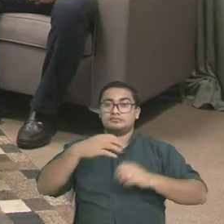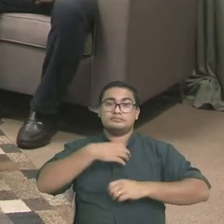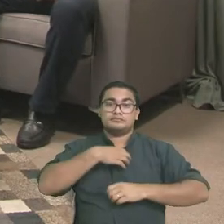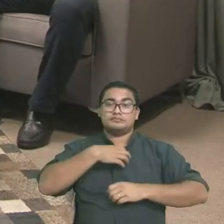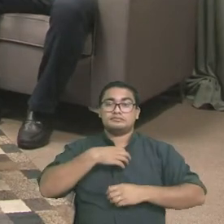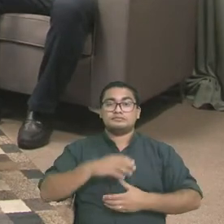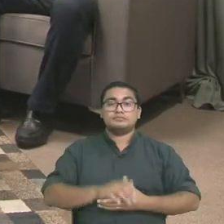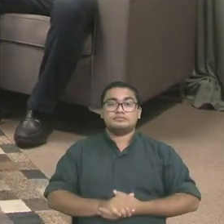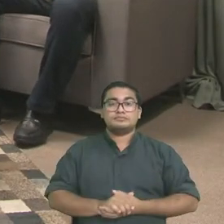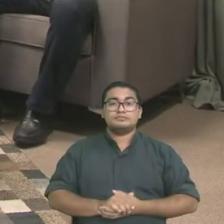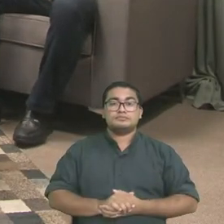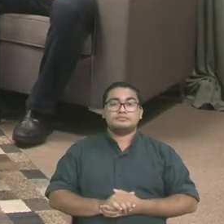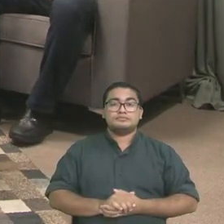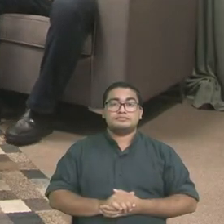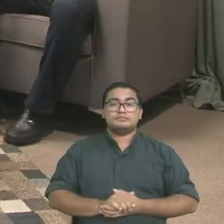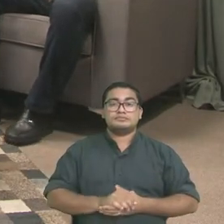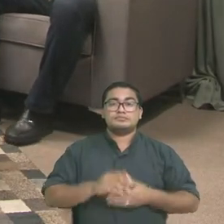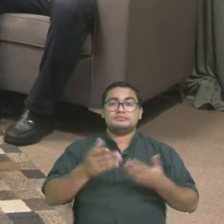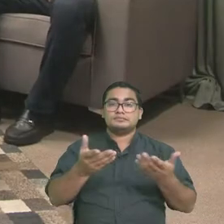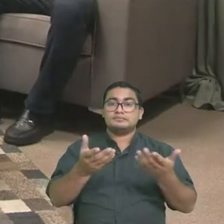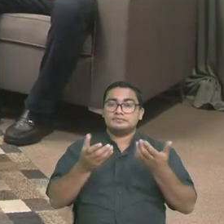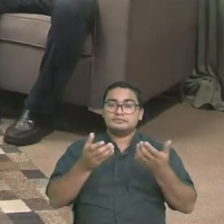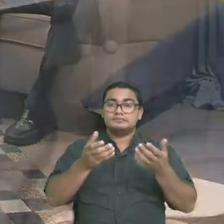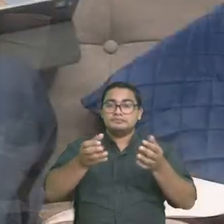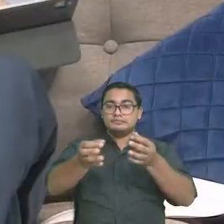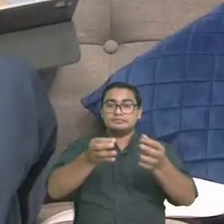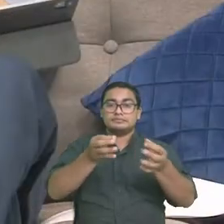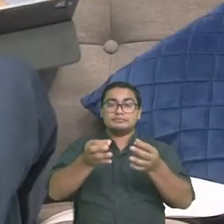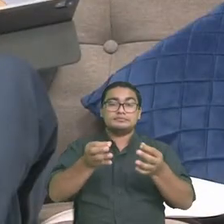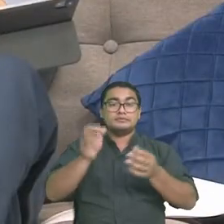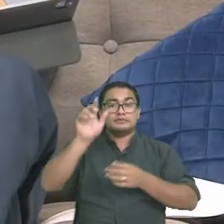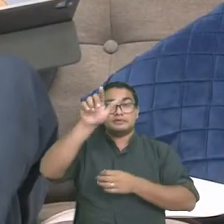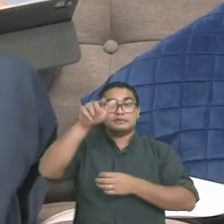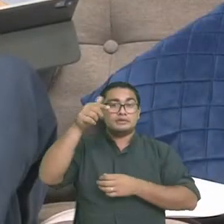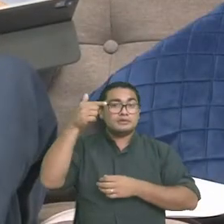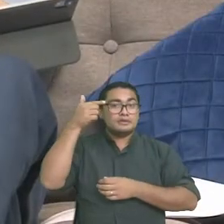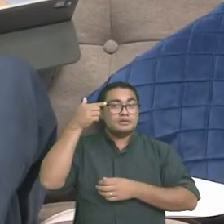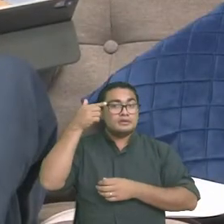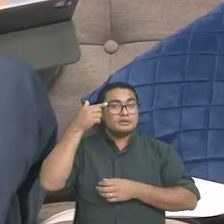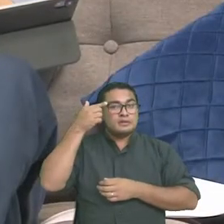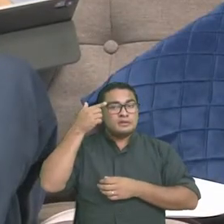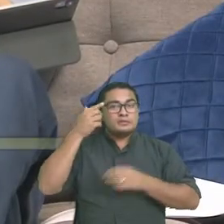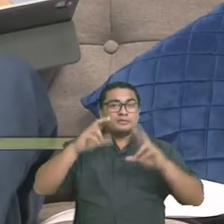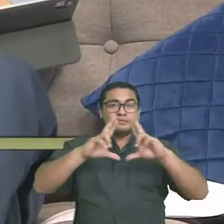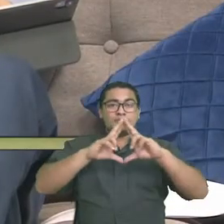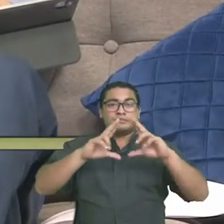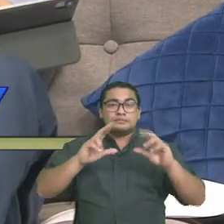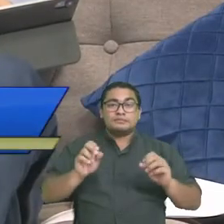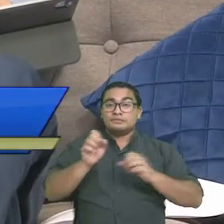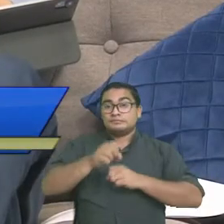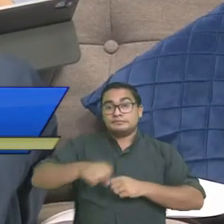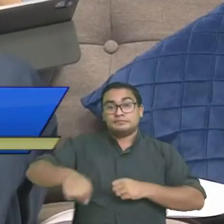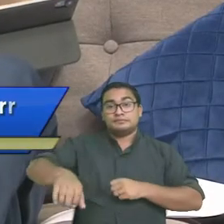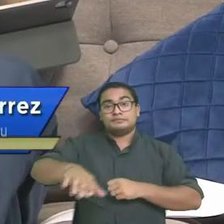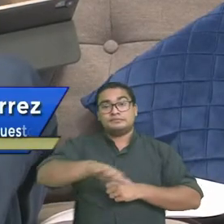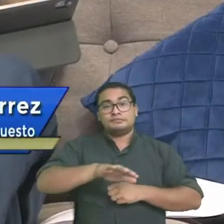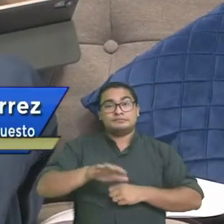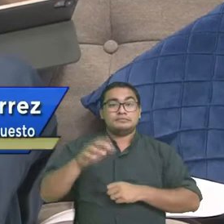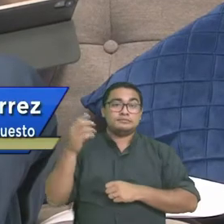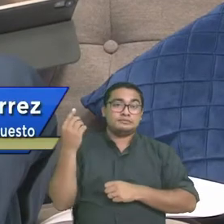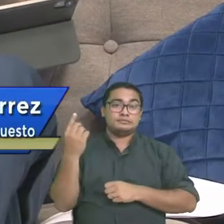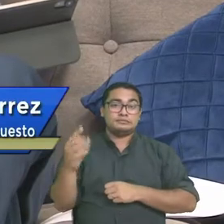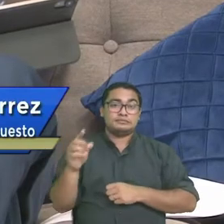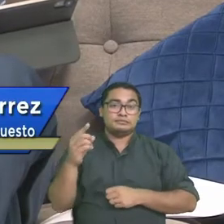quiero en principio contextualizarte que el Estado nicaragüense es un Estado social de derecho y